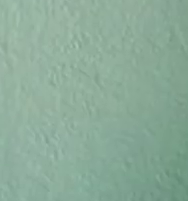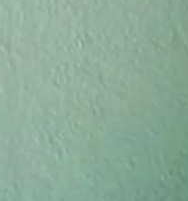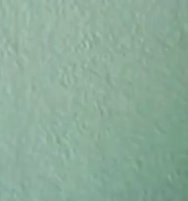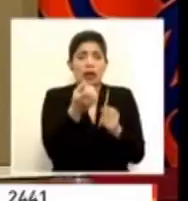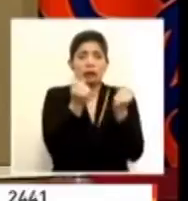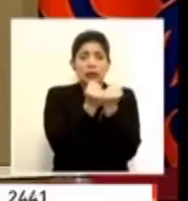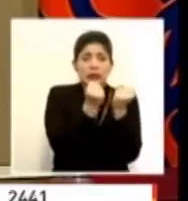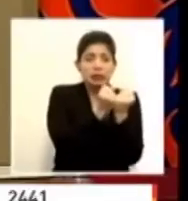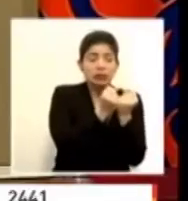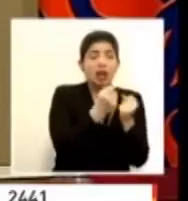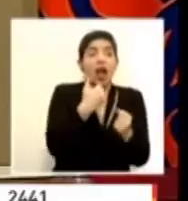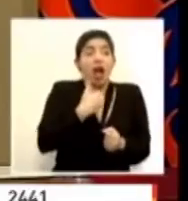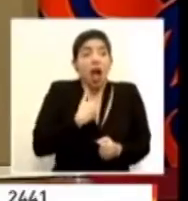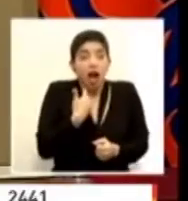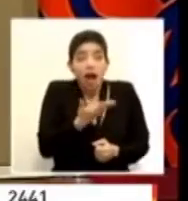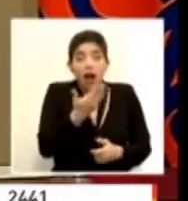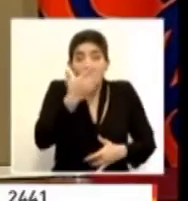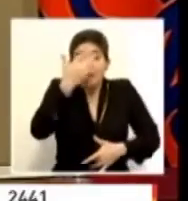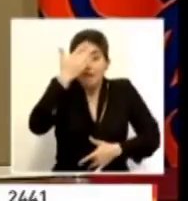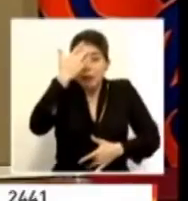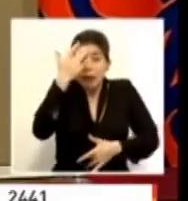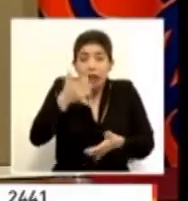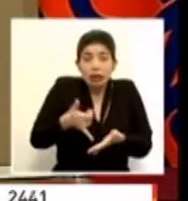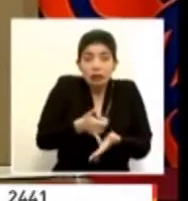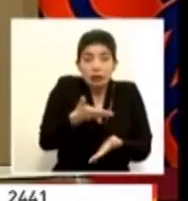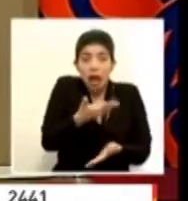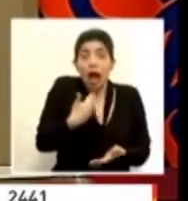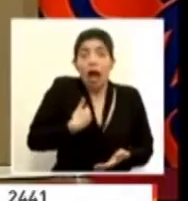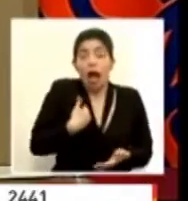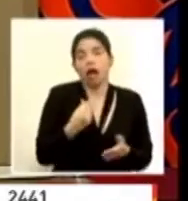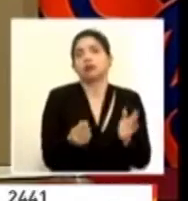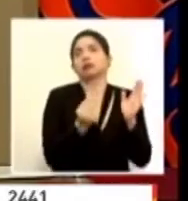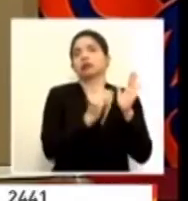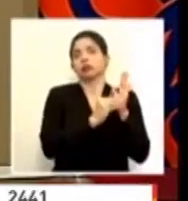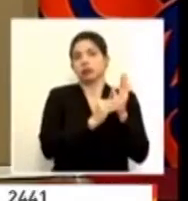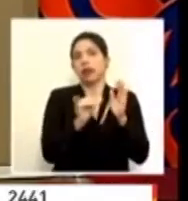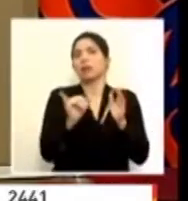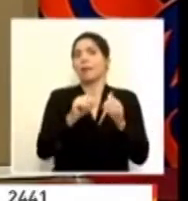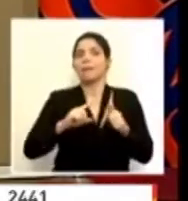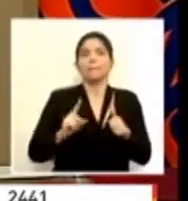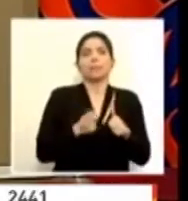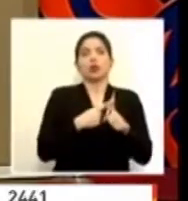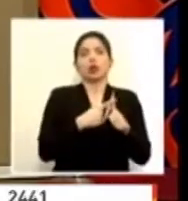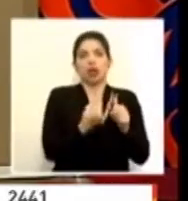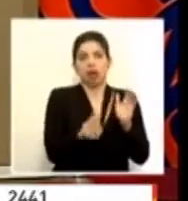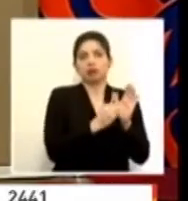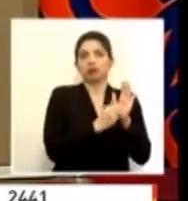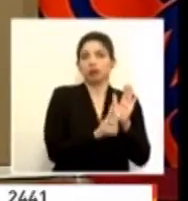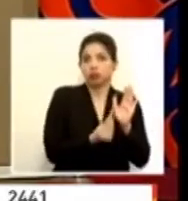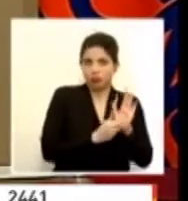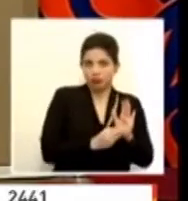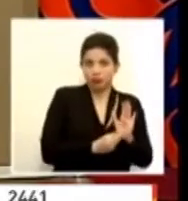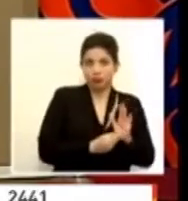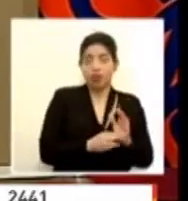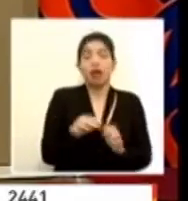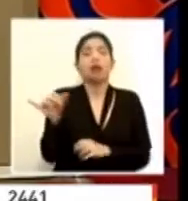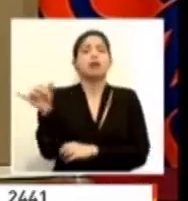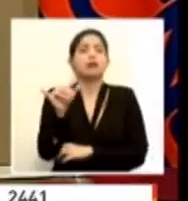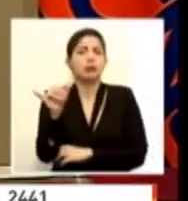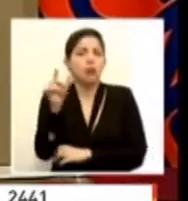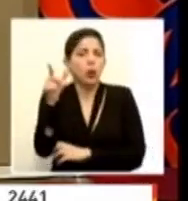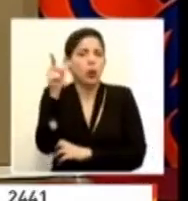con enfermedades crónicas, para nosotros también es un criterio de priorización. Y también, por supuesto,